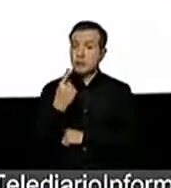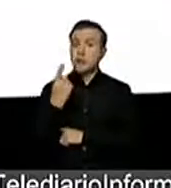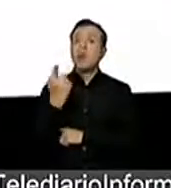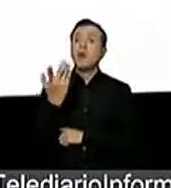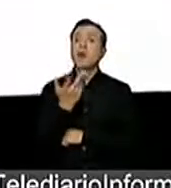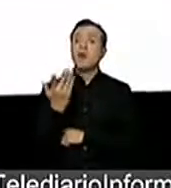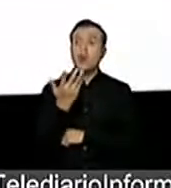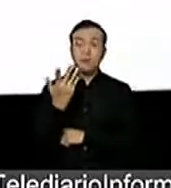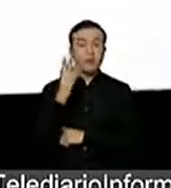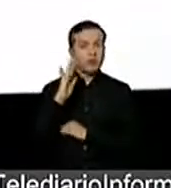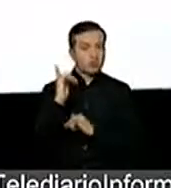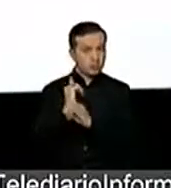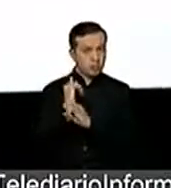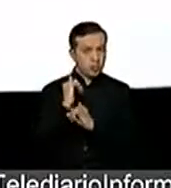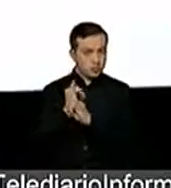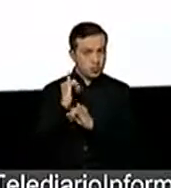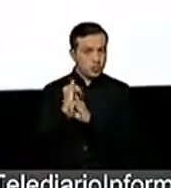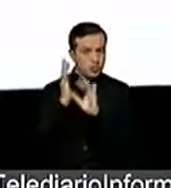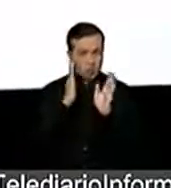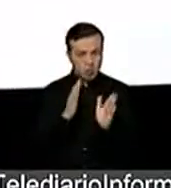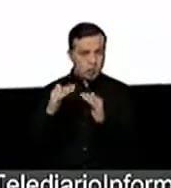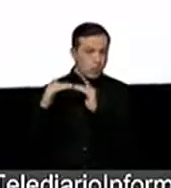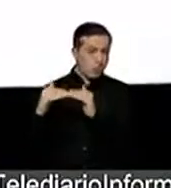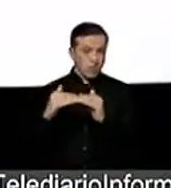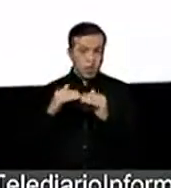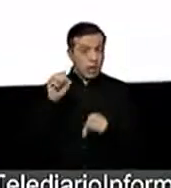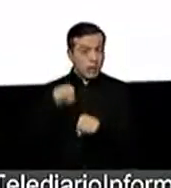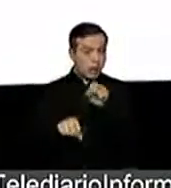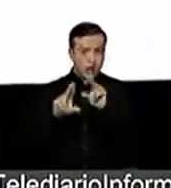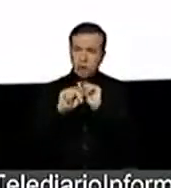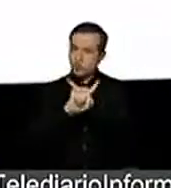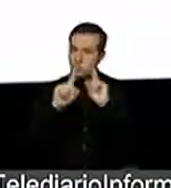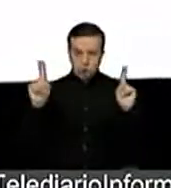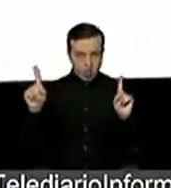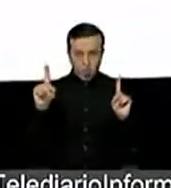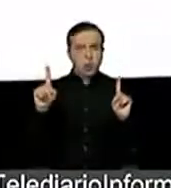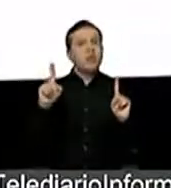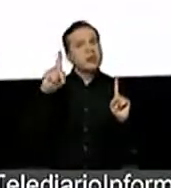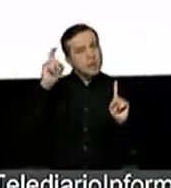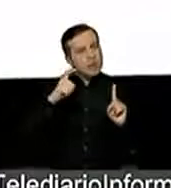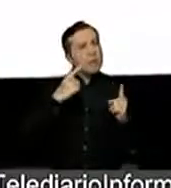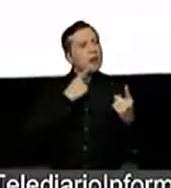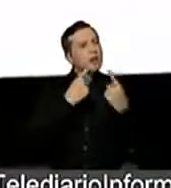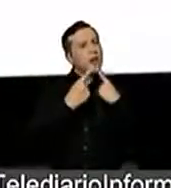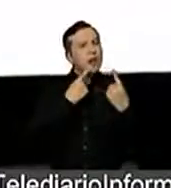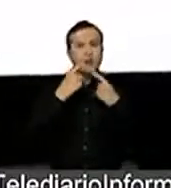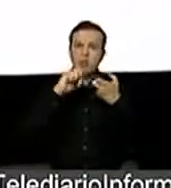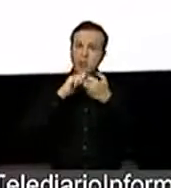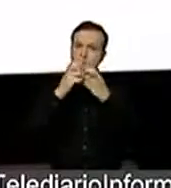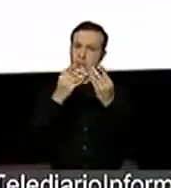vulnere la institucionalidad y el orden democrático y que pueda ser superada por la vía del diálogo.